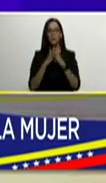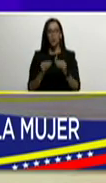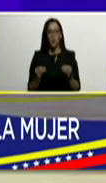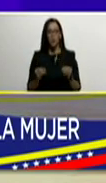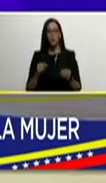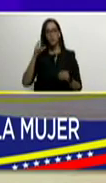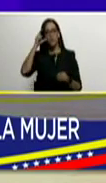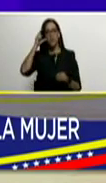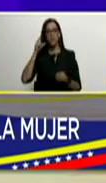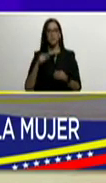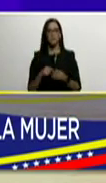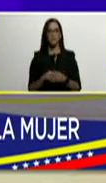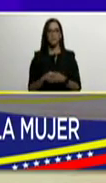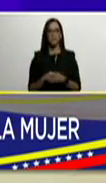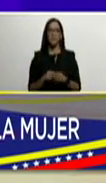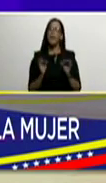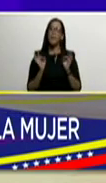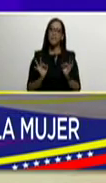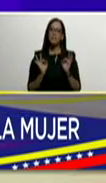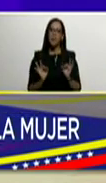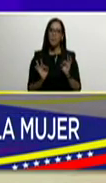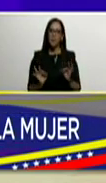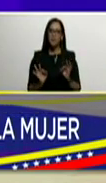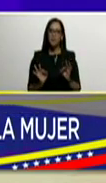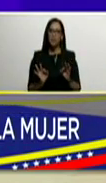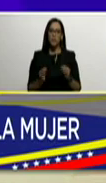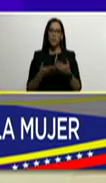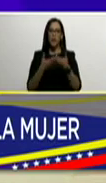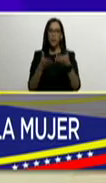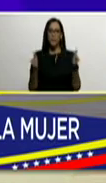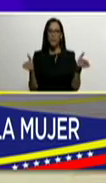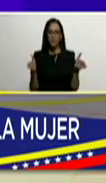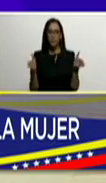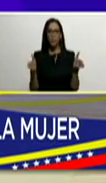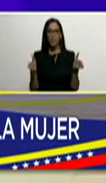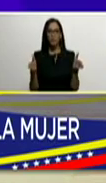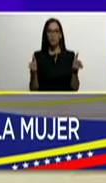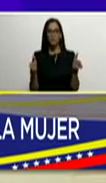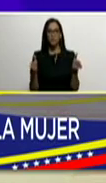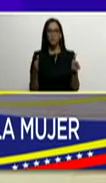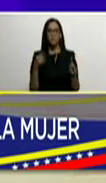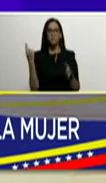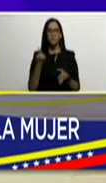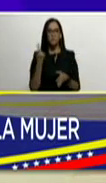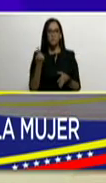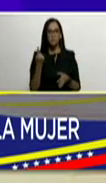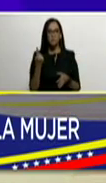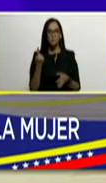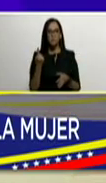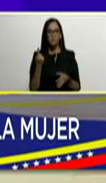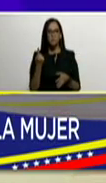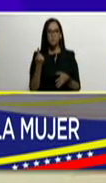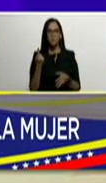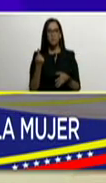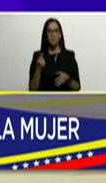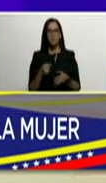actuando, pero especialmente con la apertura de este registro único